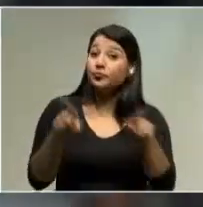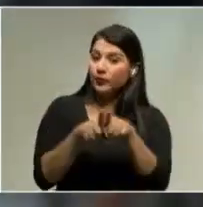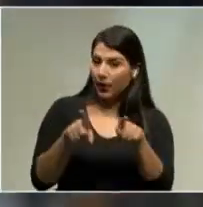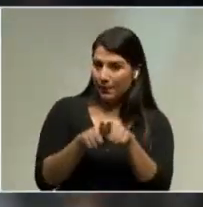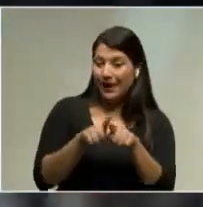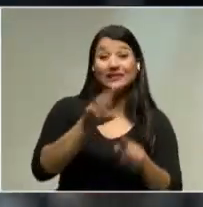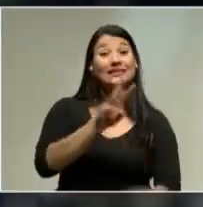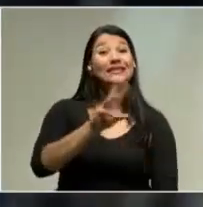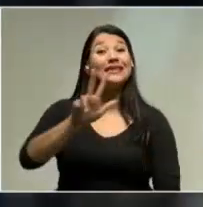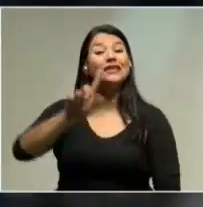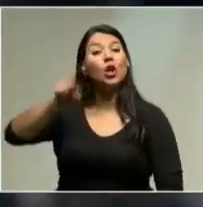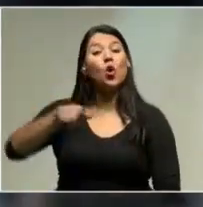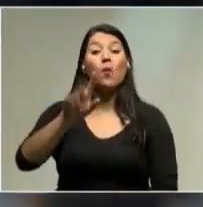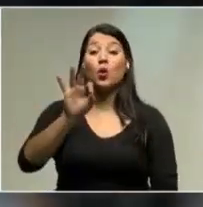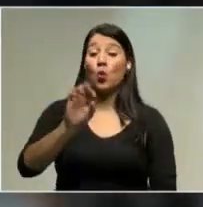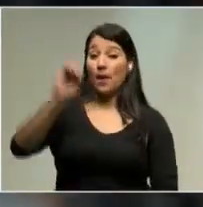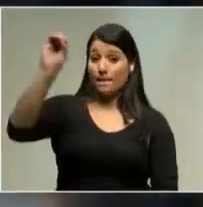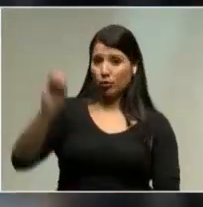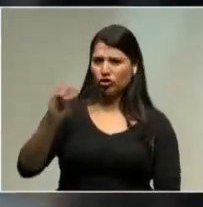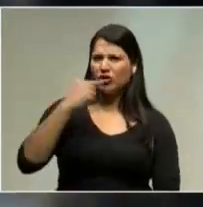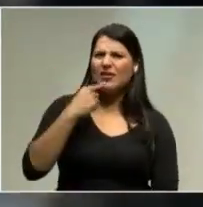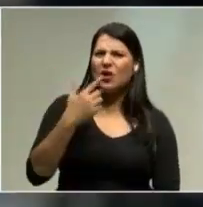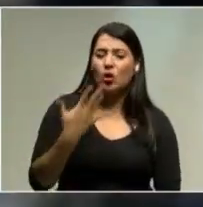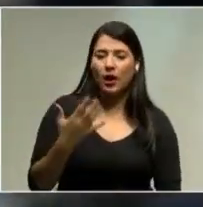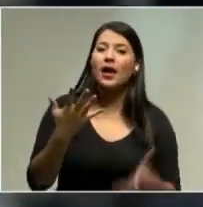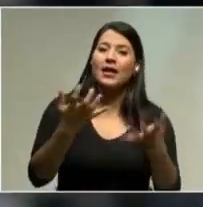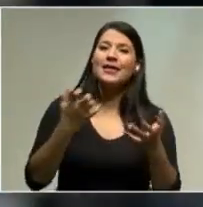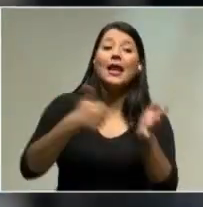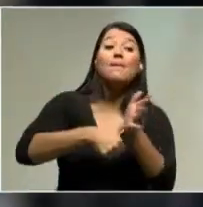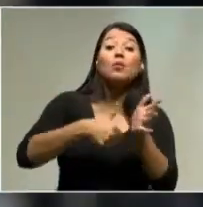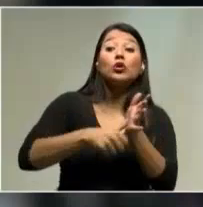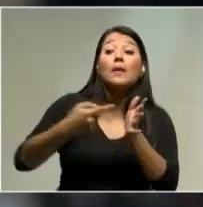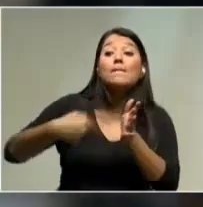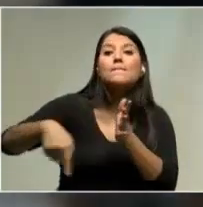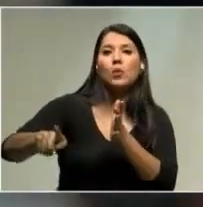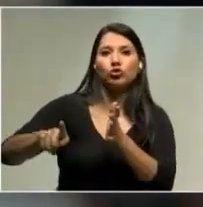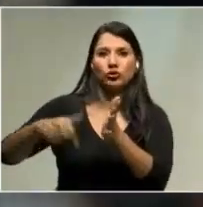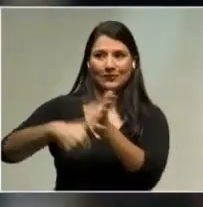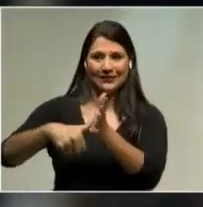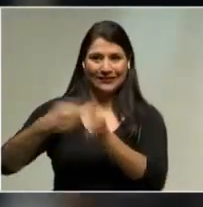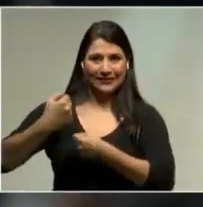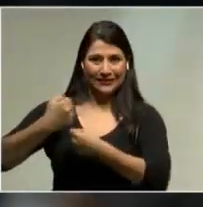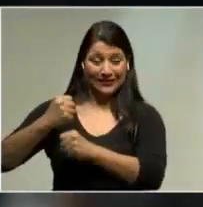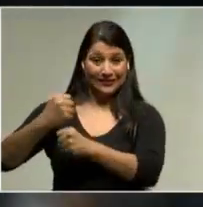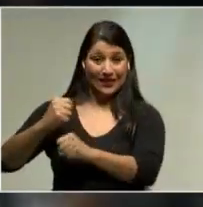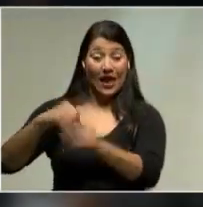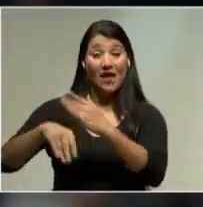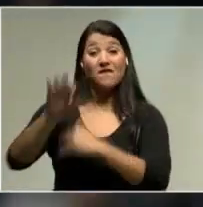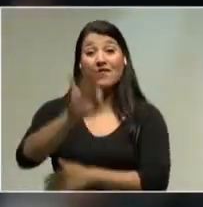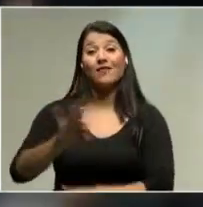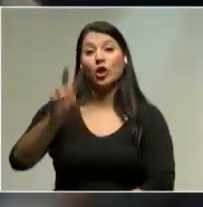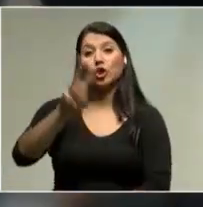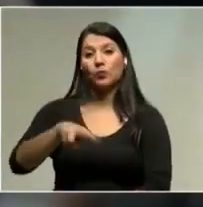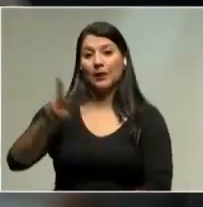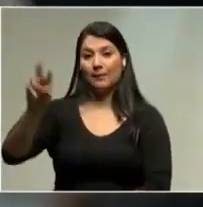el 63,9% afirmó que votará en las próximas elecciones municipales de febrero del